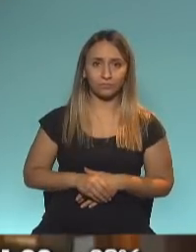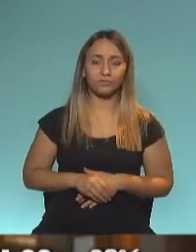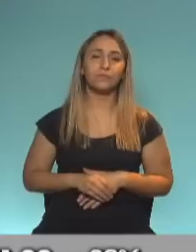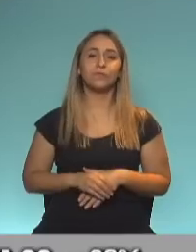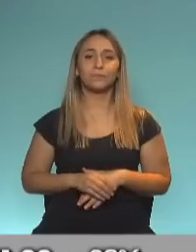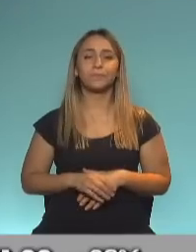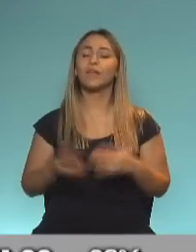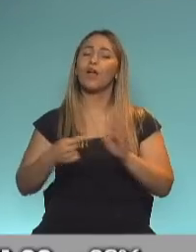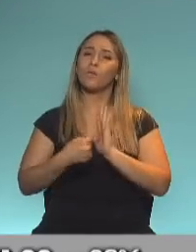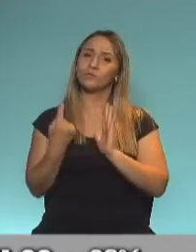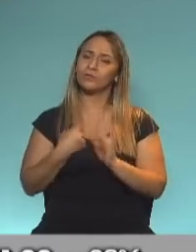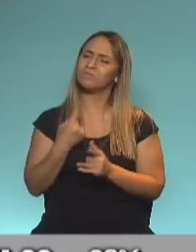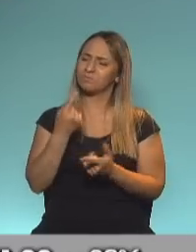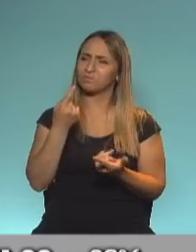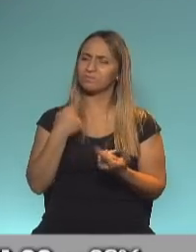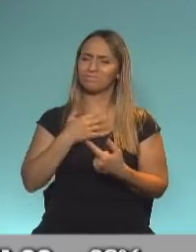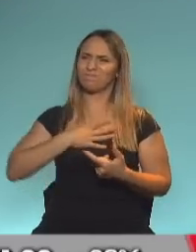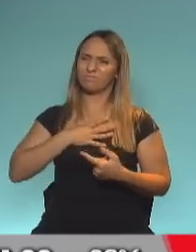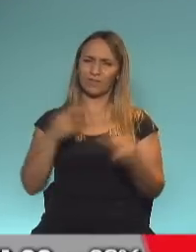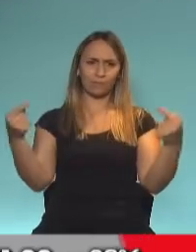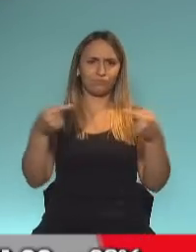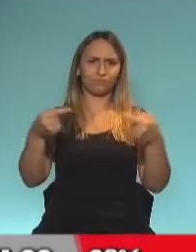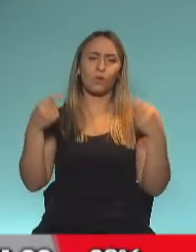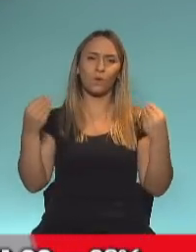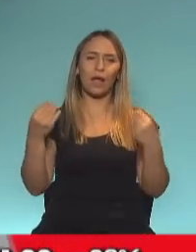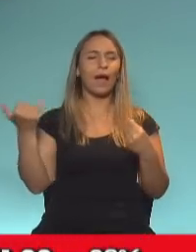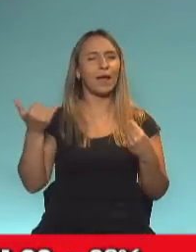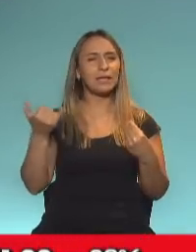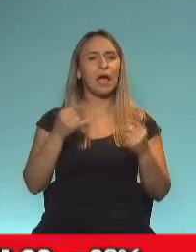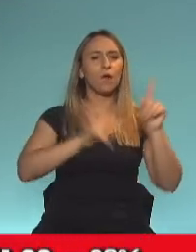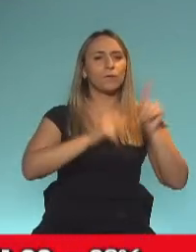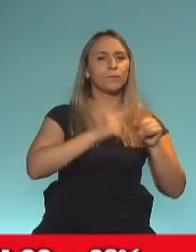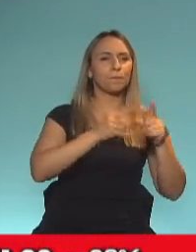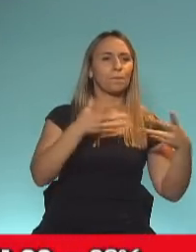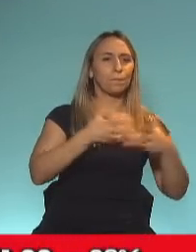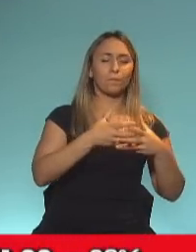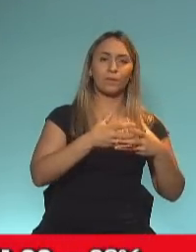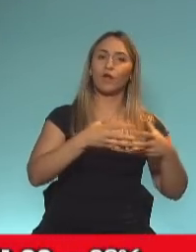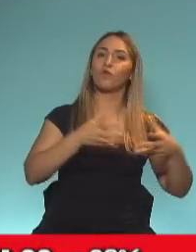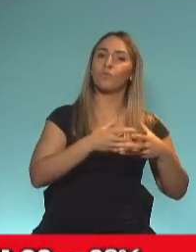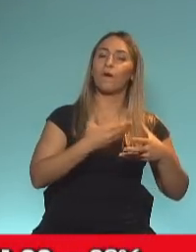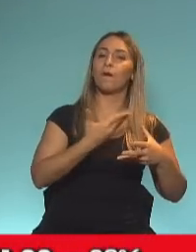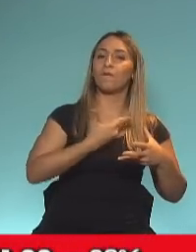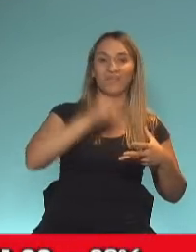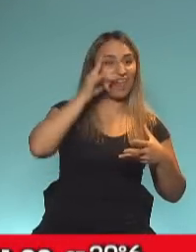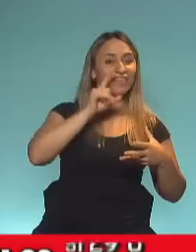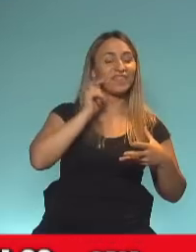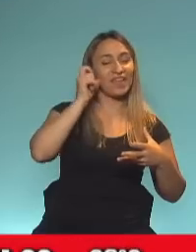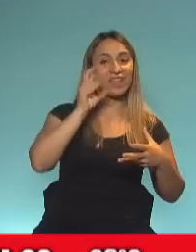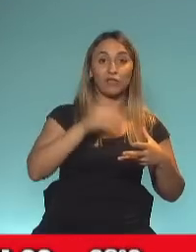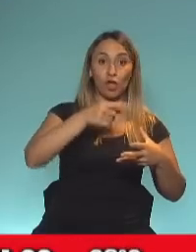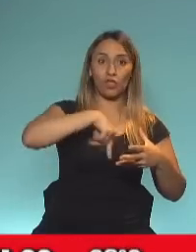cuestión que me resulta contradictoria. Se escuchan voces oficialistas de